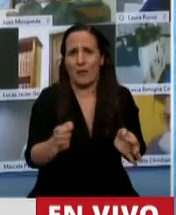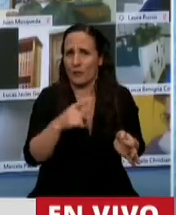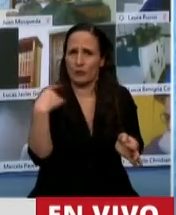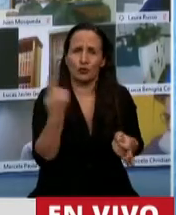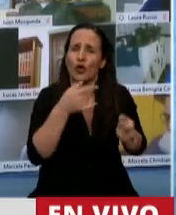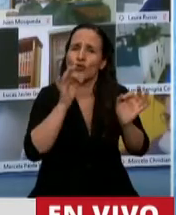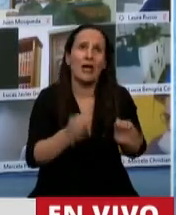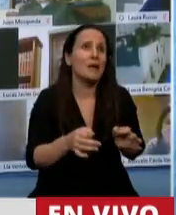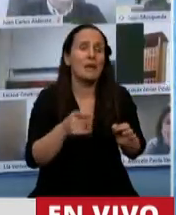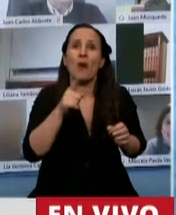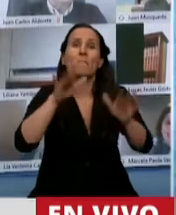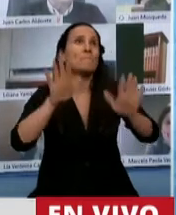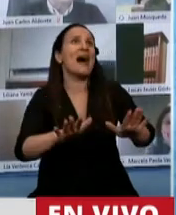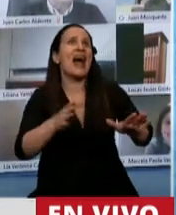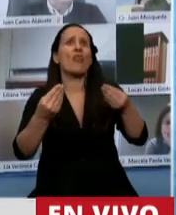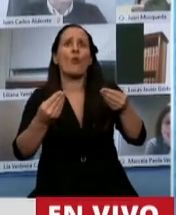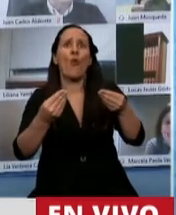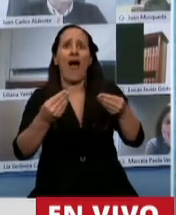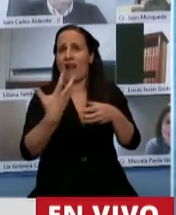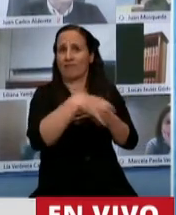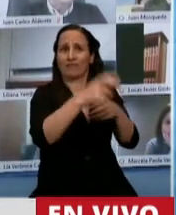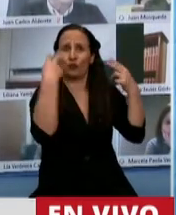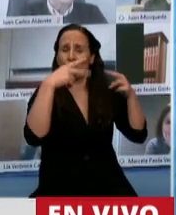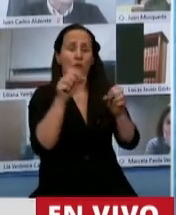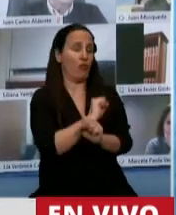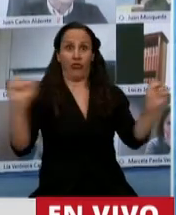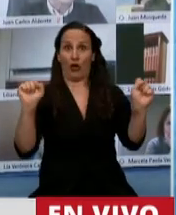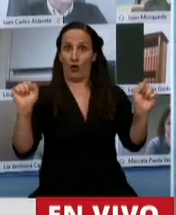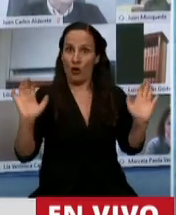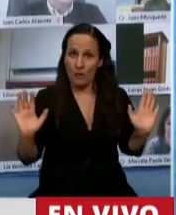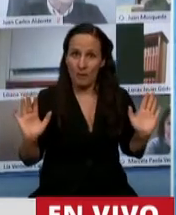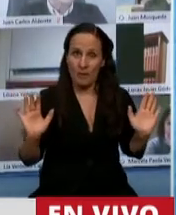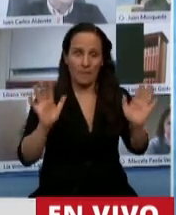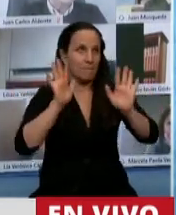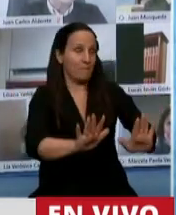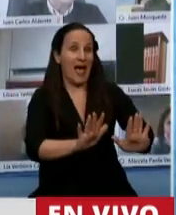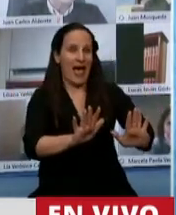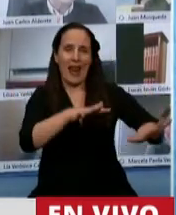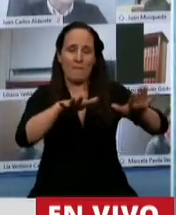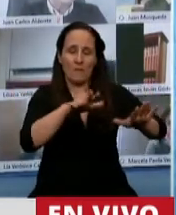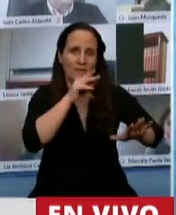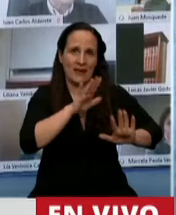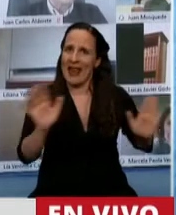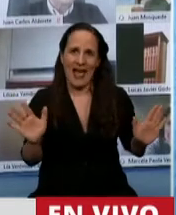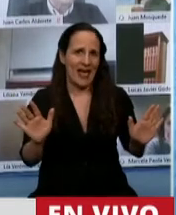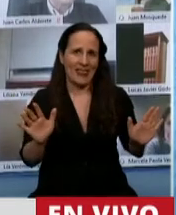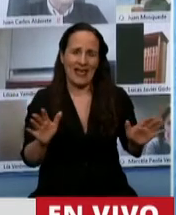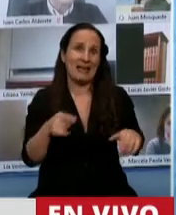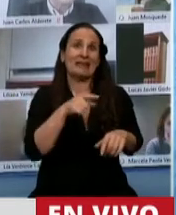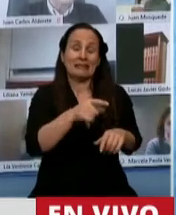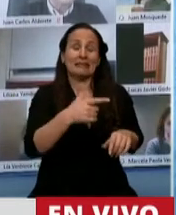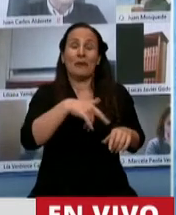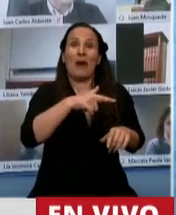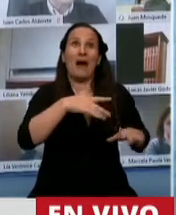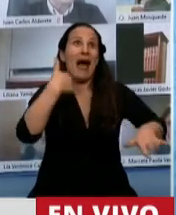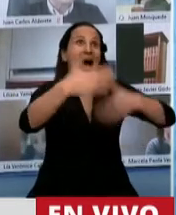que frenó de un día para el otro, de improviso, y quizás sea uno de los sectores que más nos cuesta